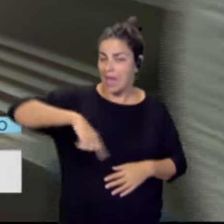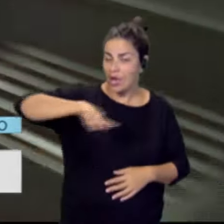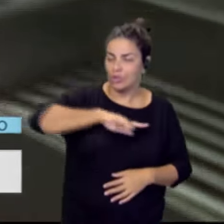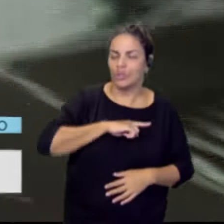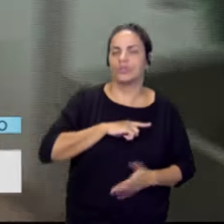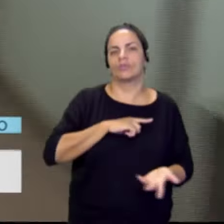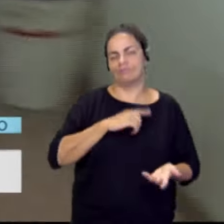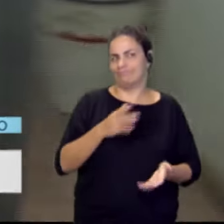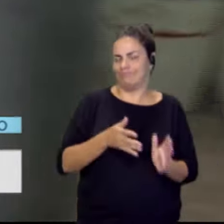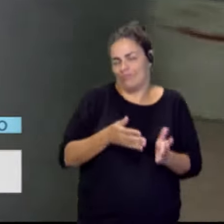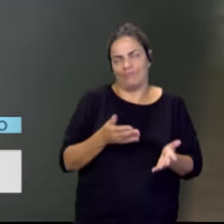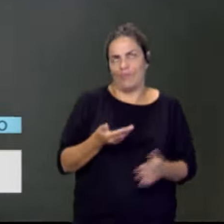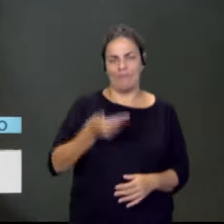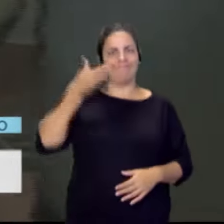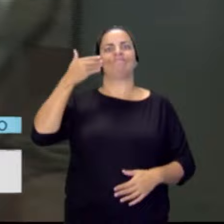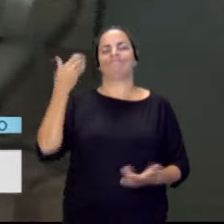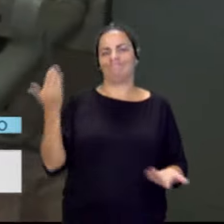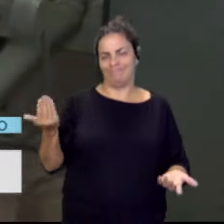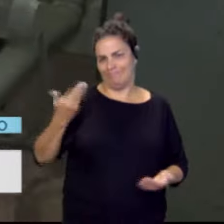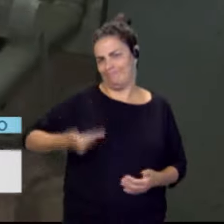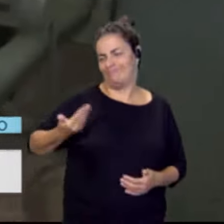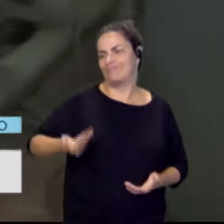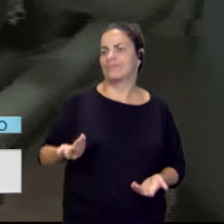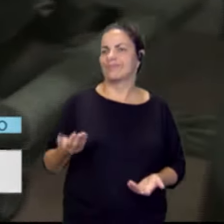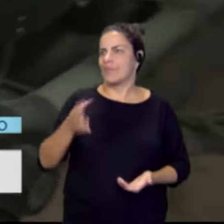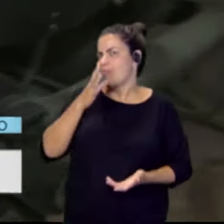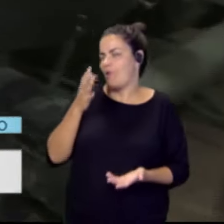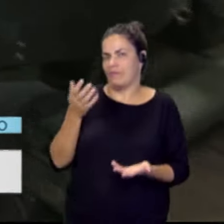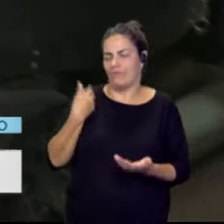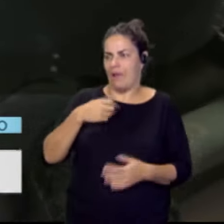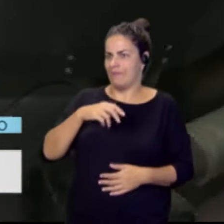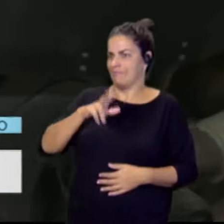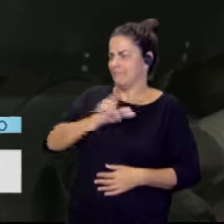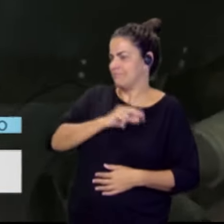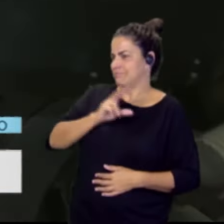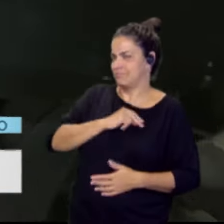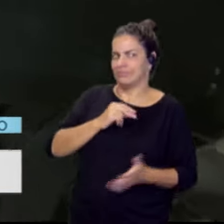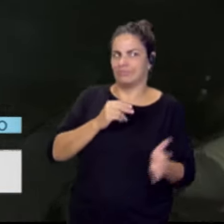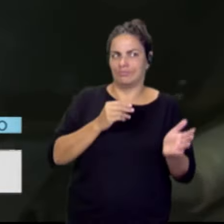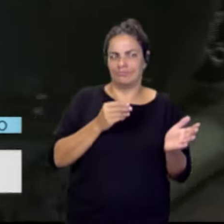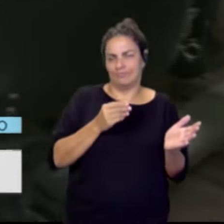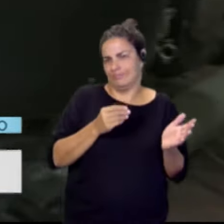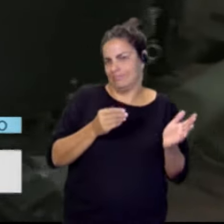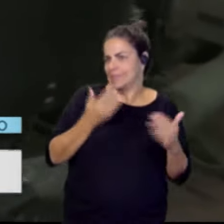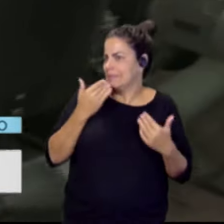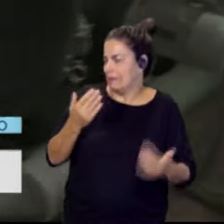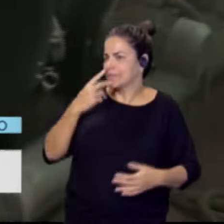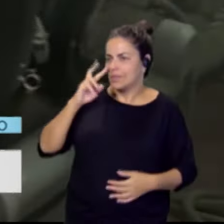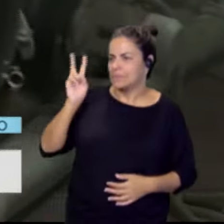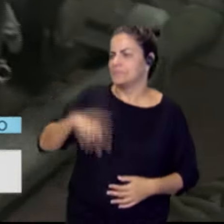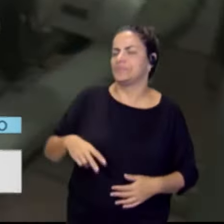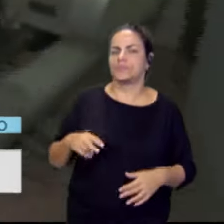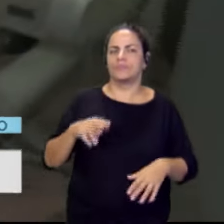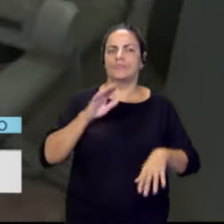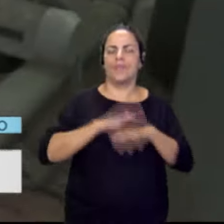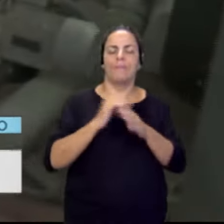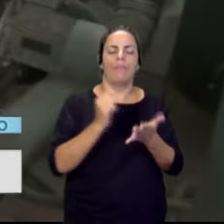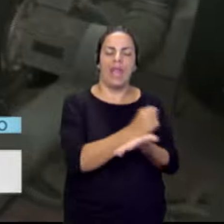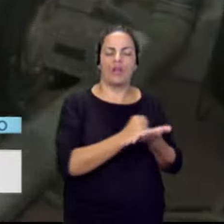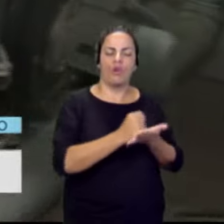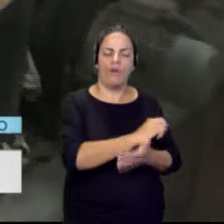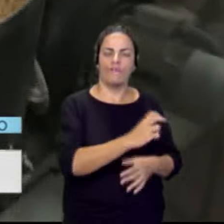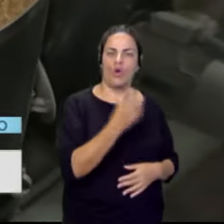un orgullo muy grande. Llegar arriba, ¿no? Y tocar techo también, ¿no? Con estos reconocimientos. Raico, ¿qué supone para el gofio Gomero